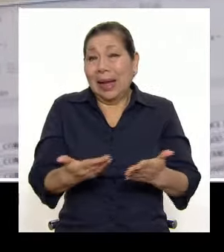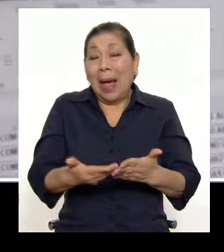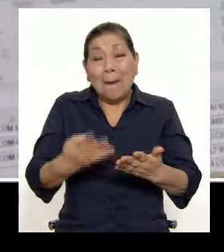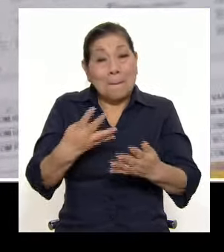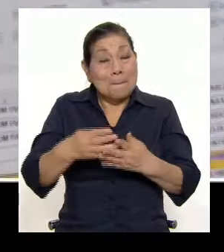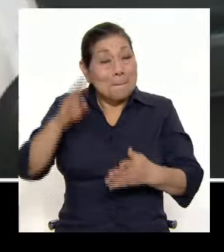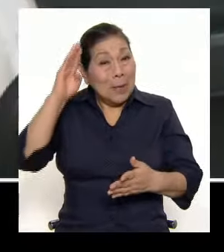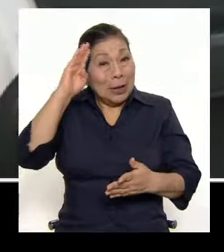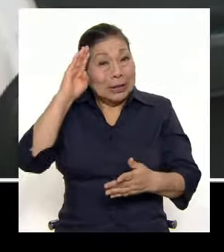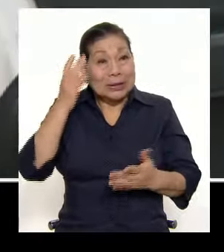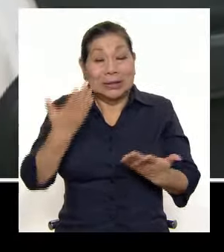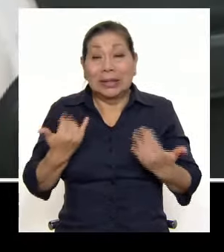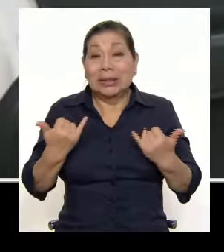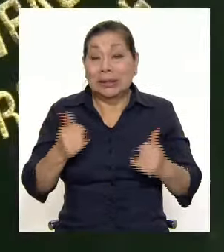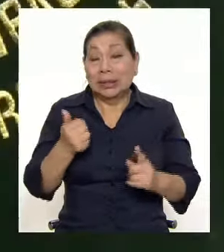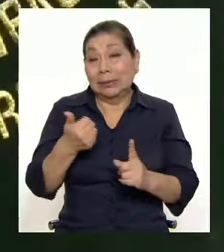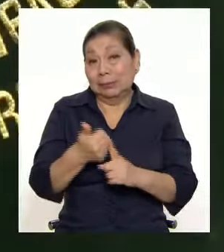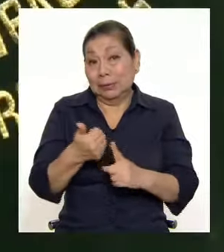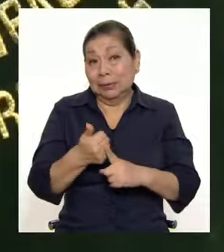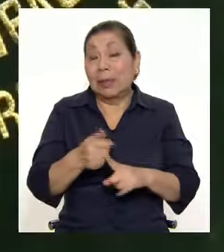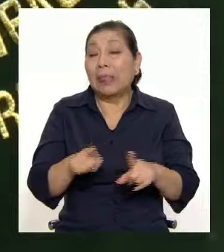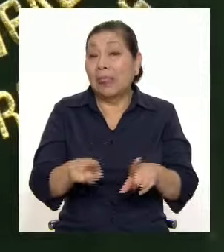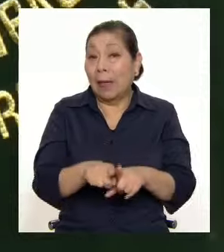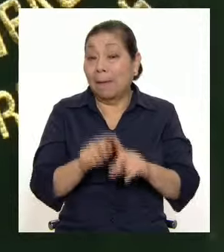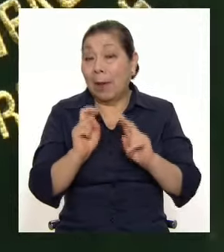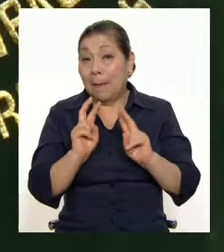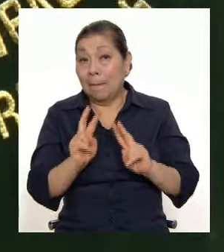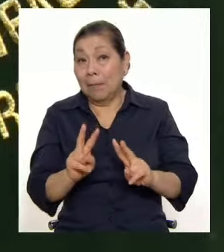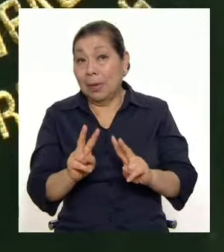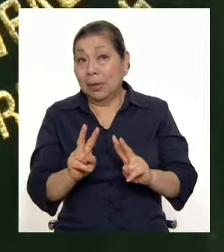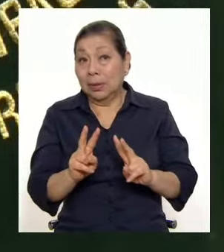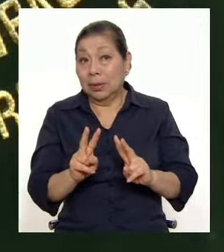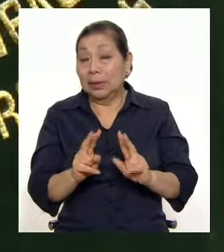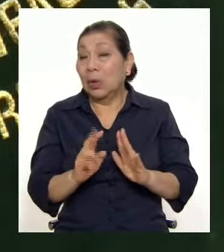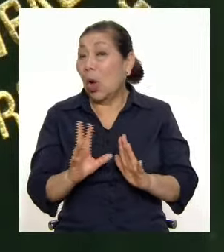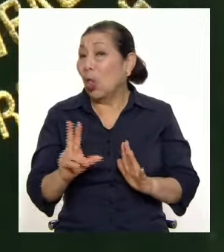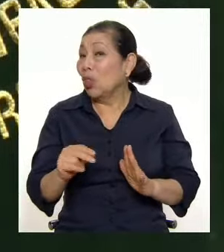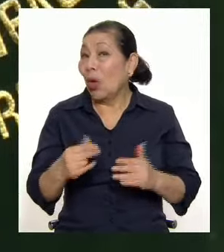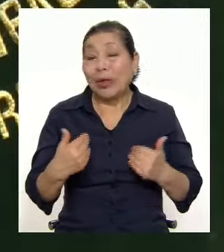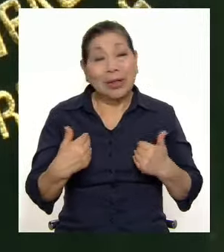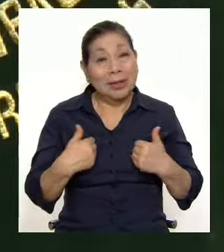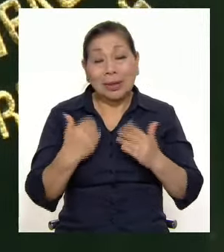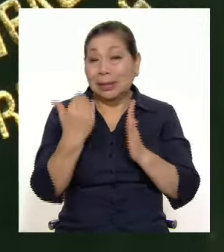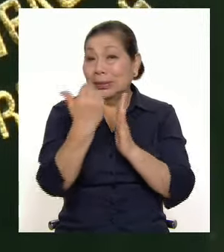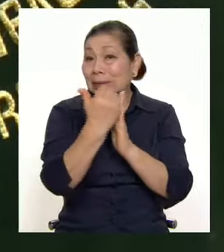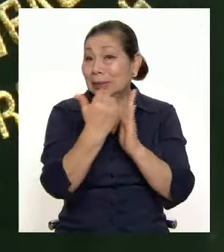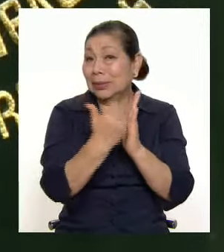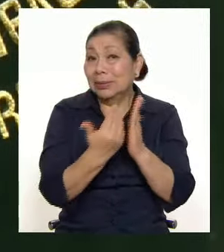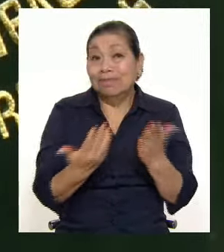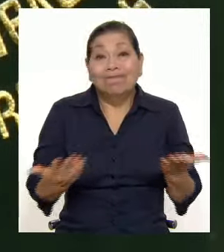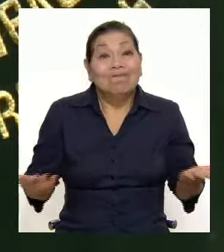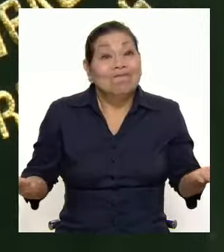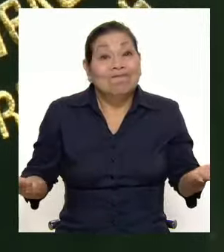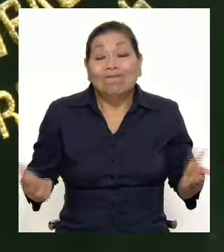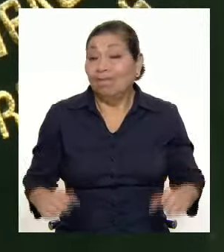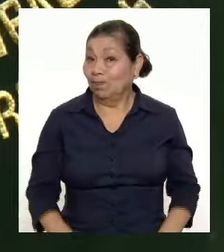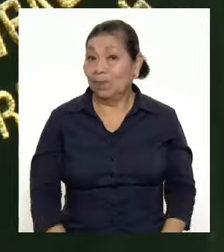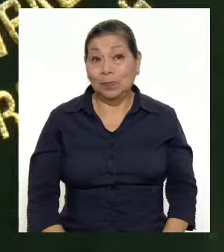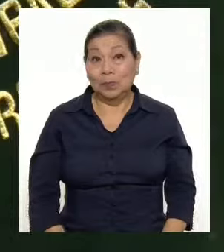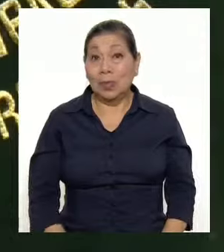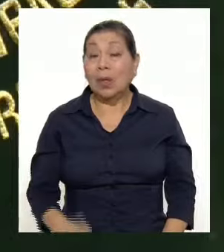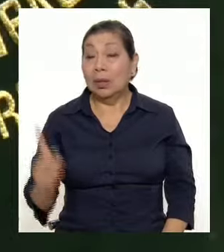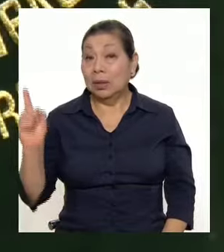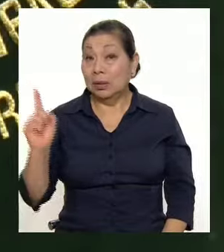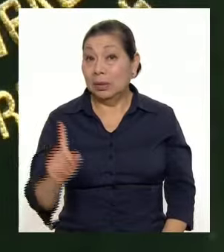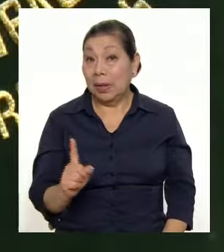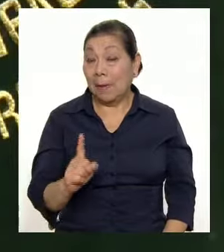antecedentes policiales y asimismo también estamos viendo a través del movimiento migratorio que no registra nada. Entonces, su